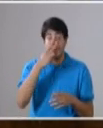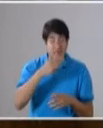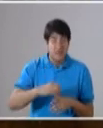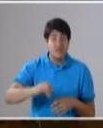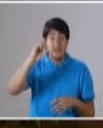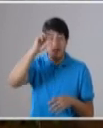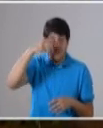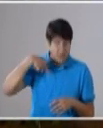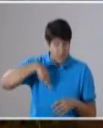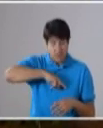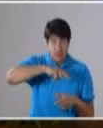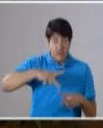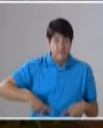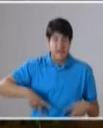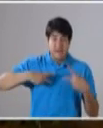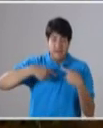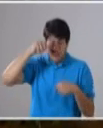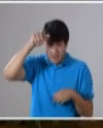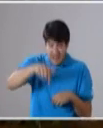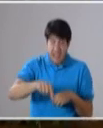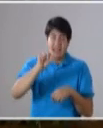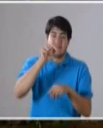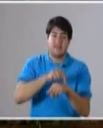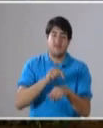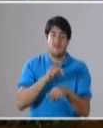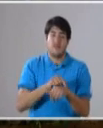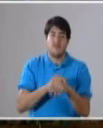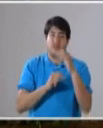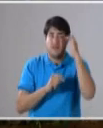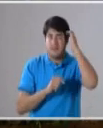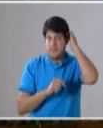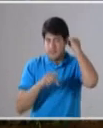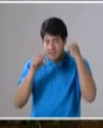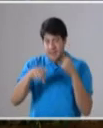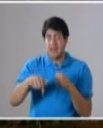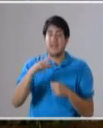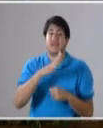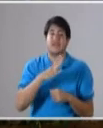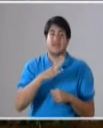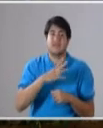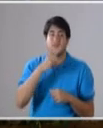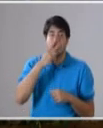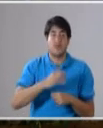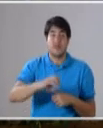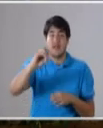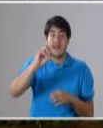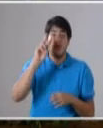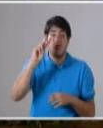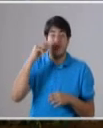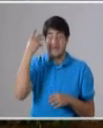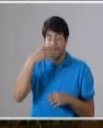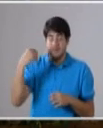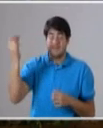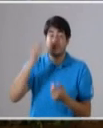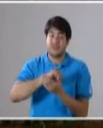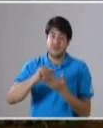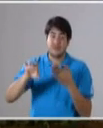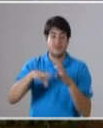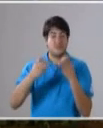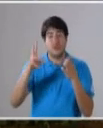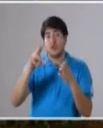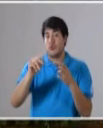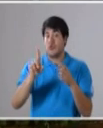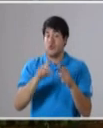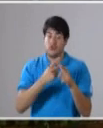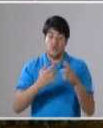tiempo en este preciso instante. Estamos viviendo el tiempo del Hijo y del Espíritu Santo. Entonces no pueden ser solo los mandamientos